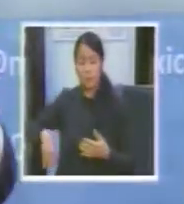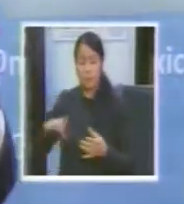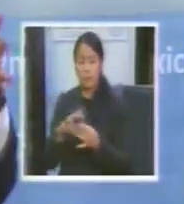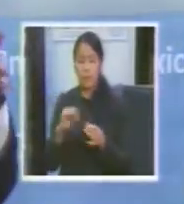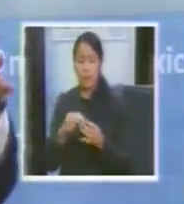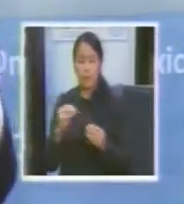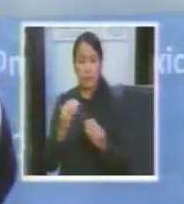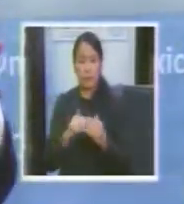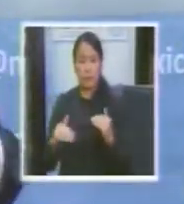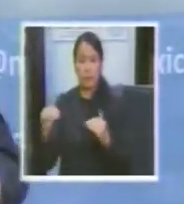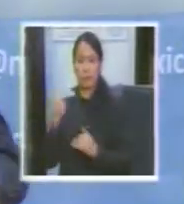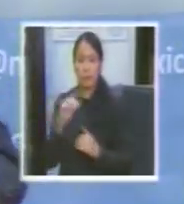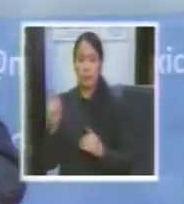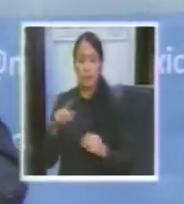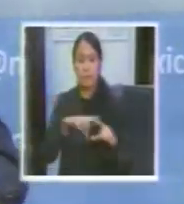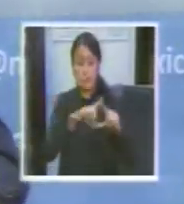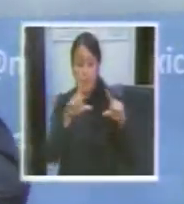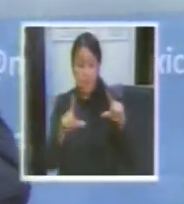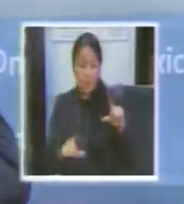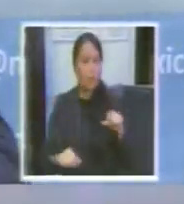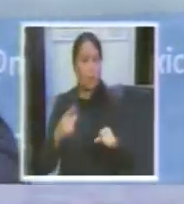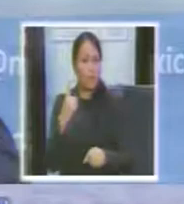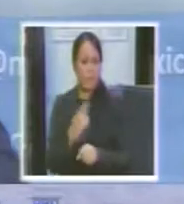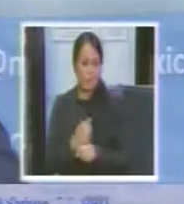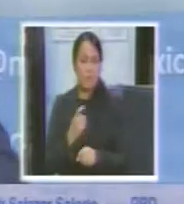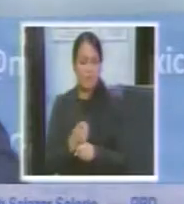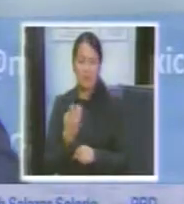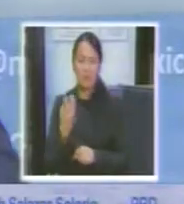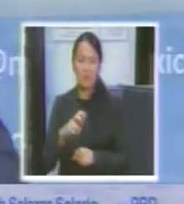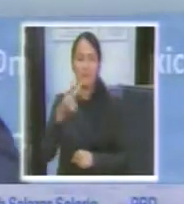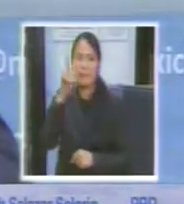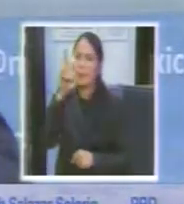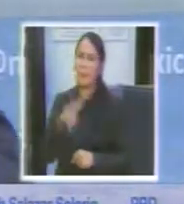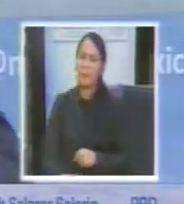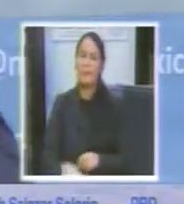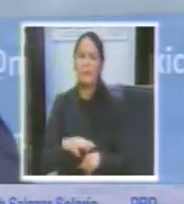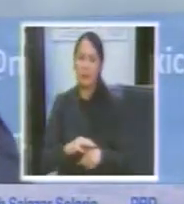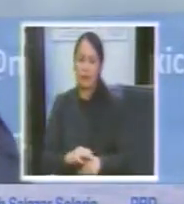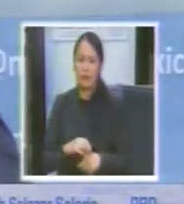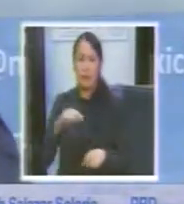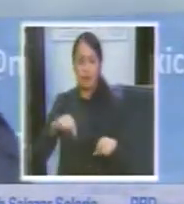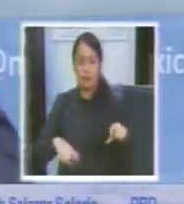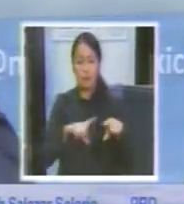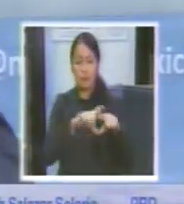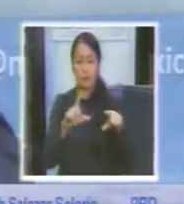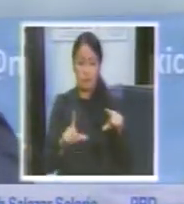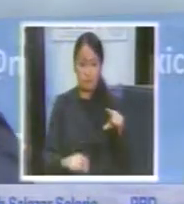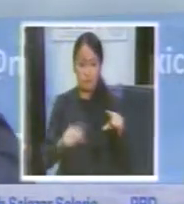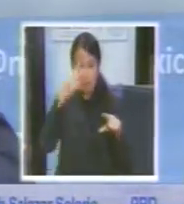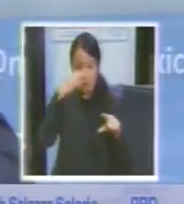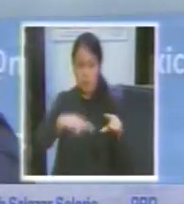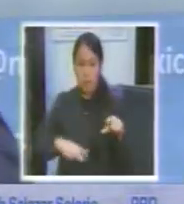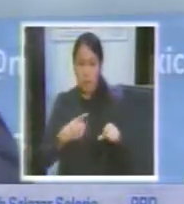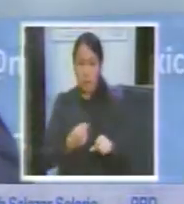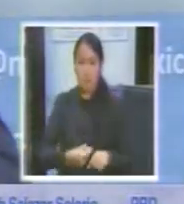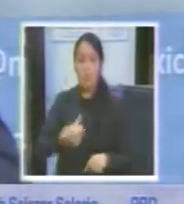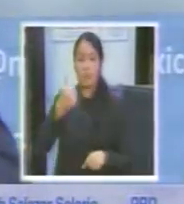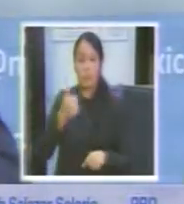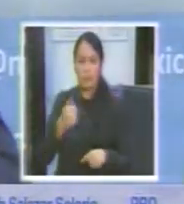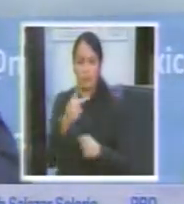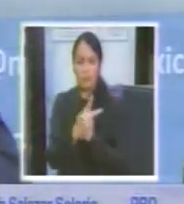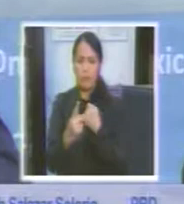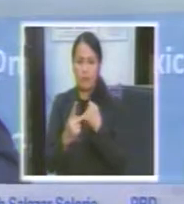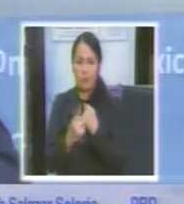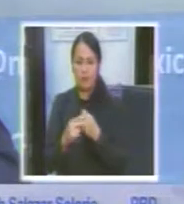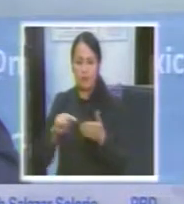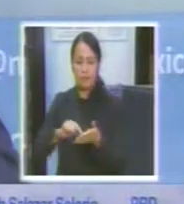tema de que México ha sido pionero es una realidad innegable. Fuimos el primer país en firmar un convenio de este tipo. Posterior